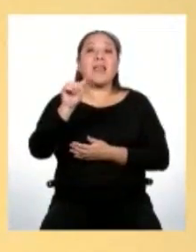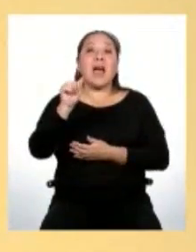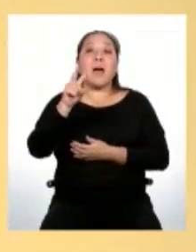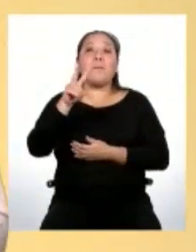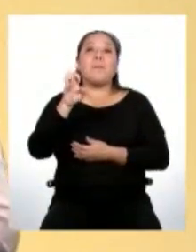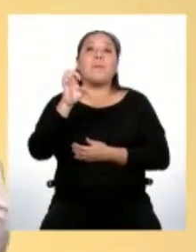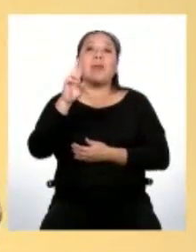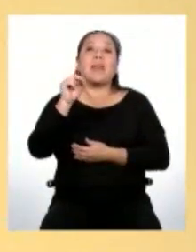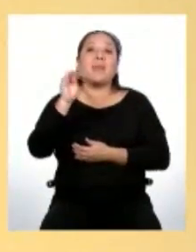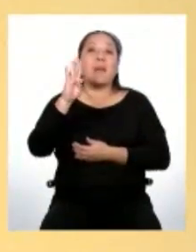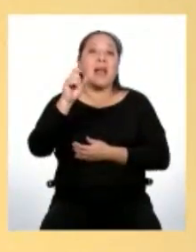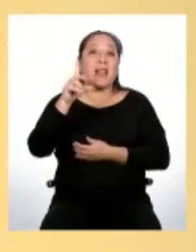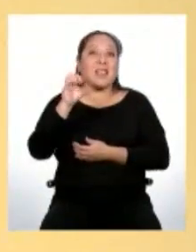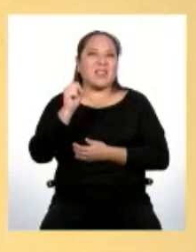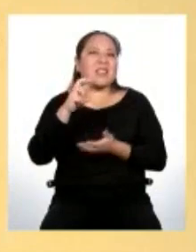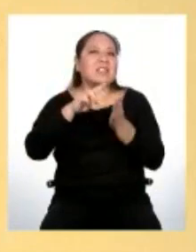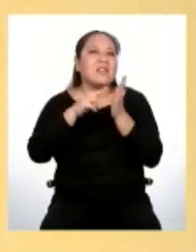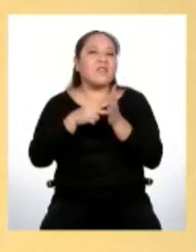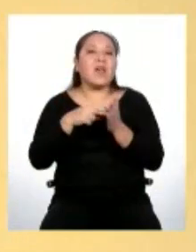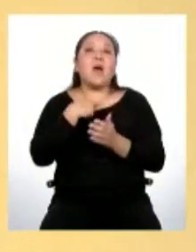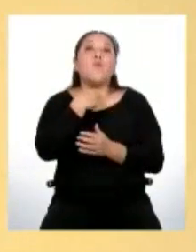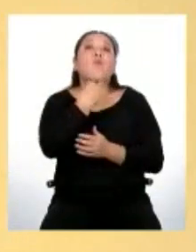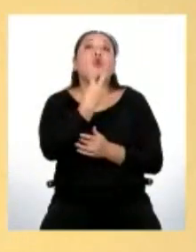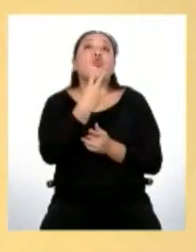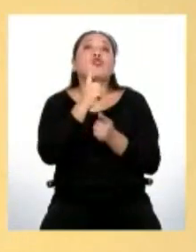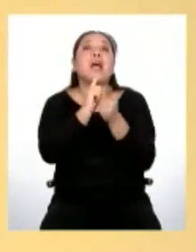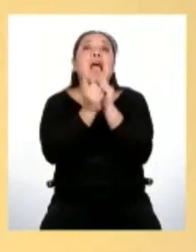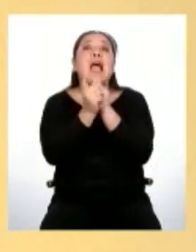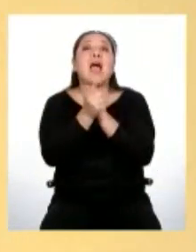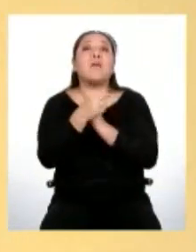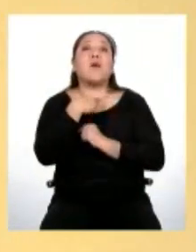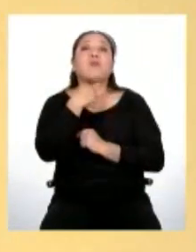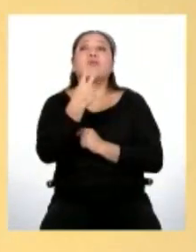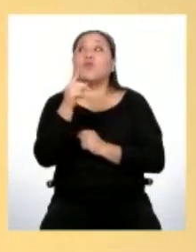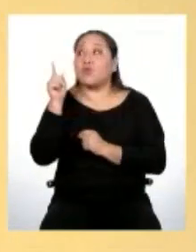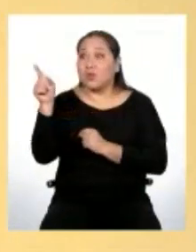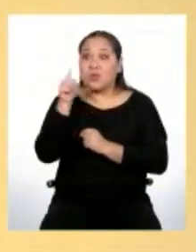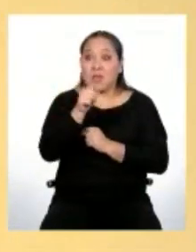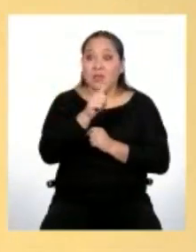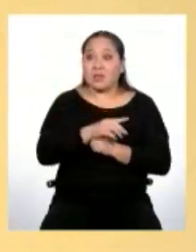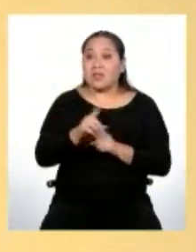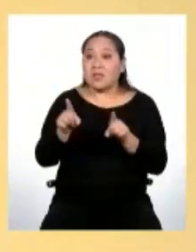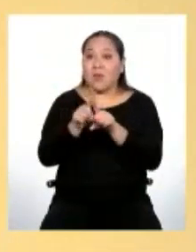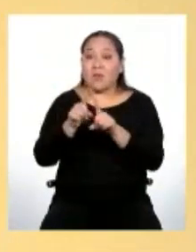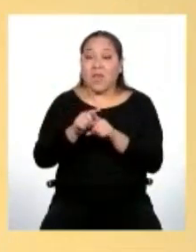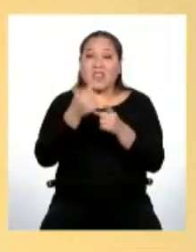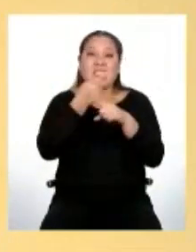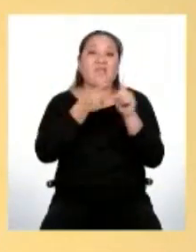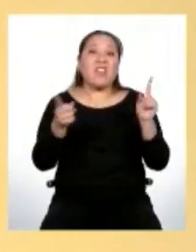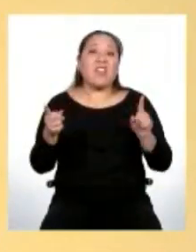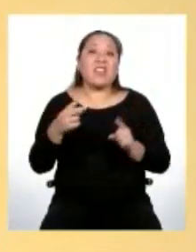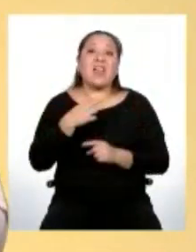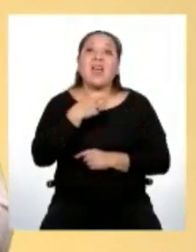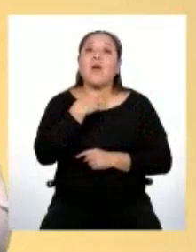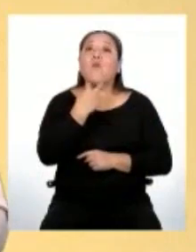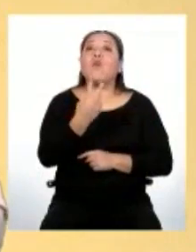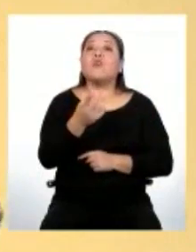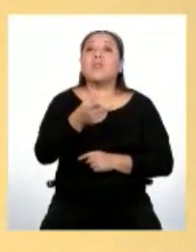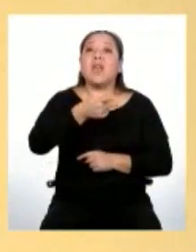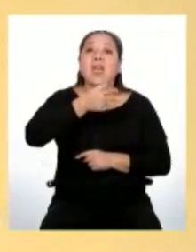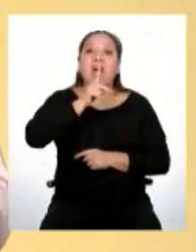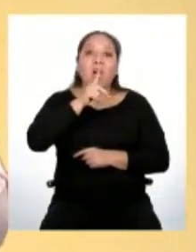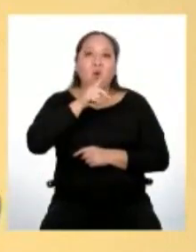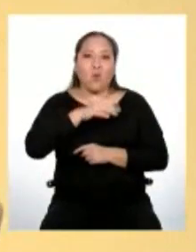voz. Por ejemplo, en algún momento ustedes han tenido 3 maneras distintas de decir agua y cada modulación generaba una